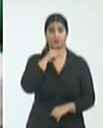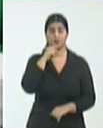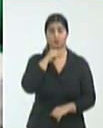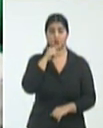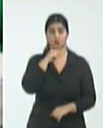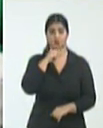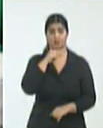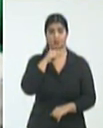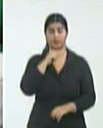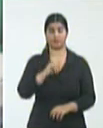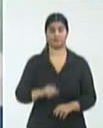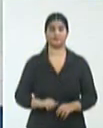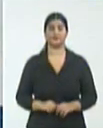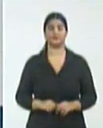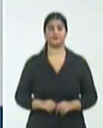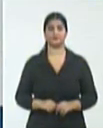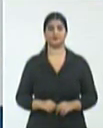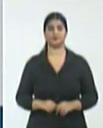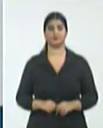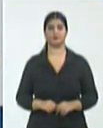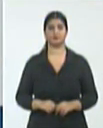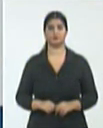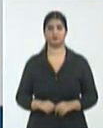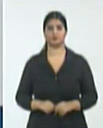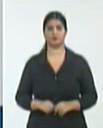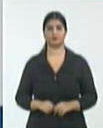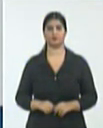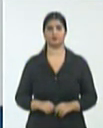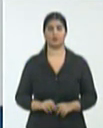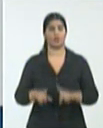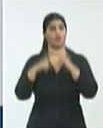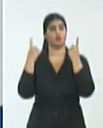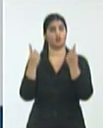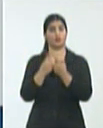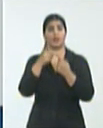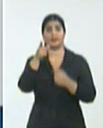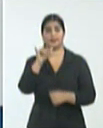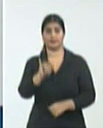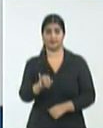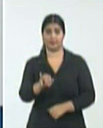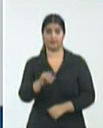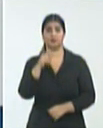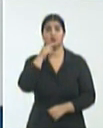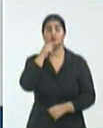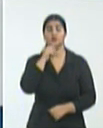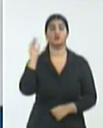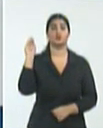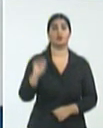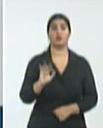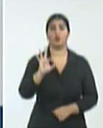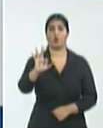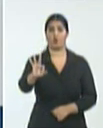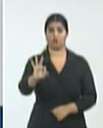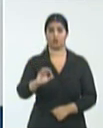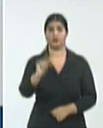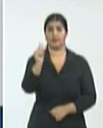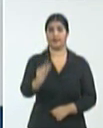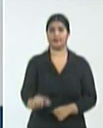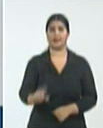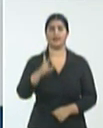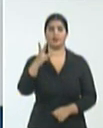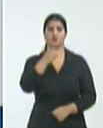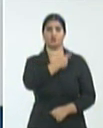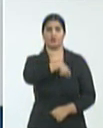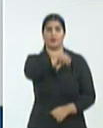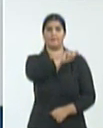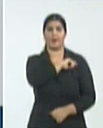50%, de Italia y España 2 de cada uno, de Francia, Estados Unidos, Jamaica y